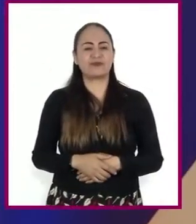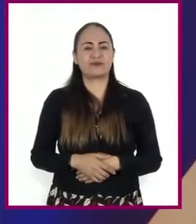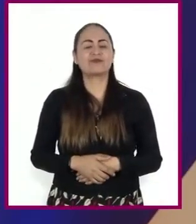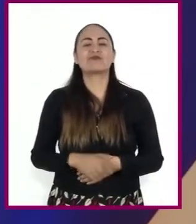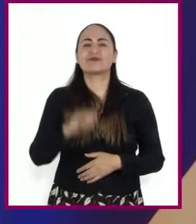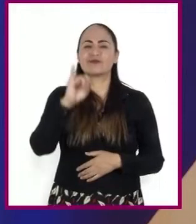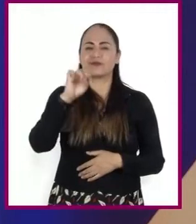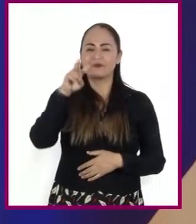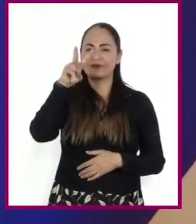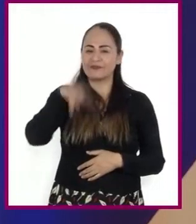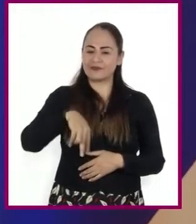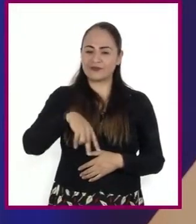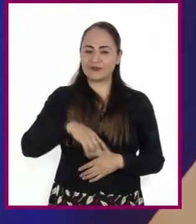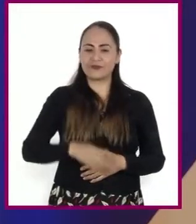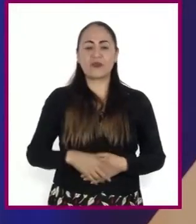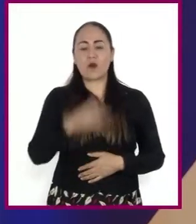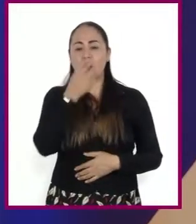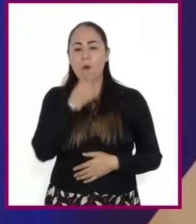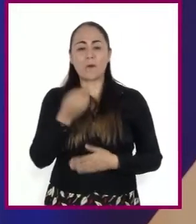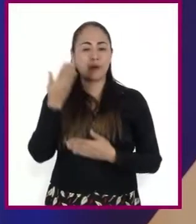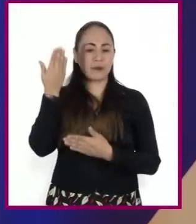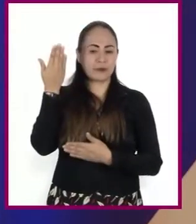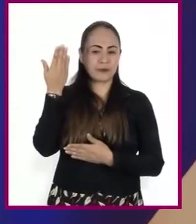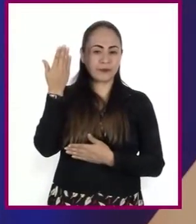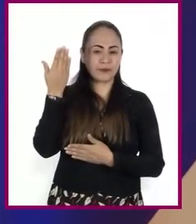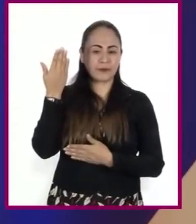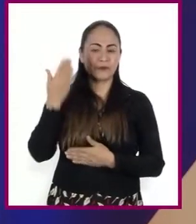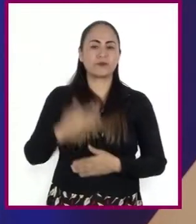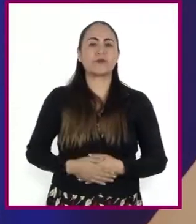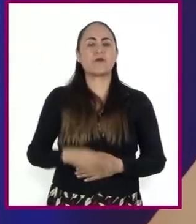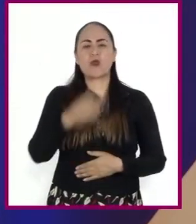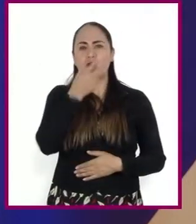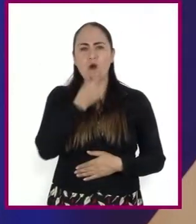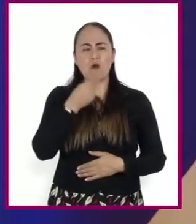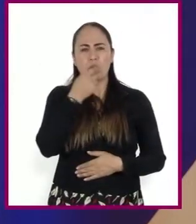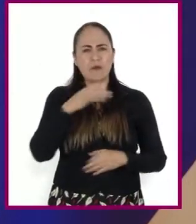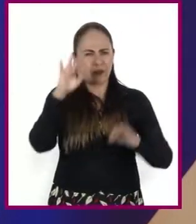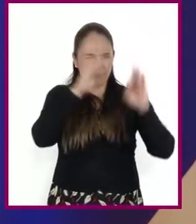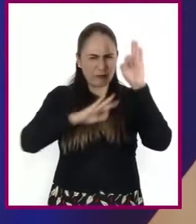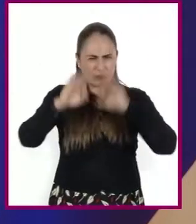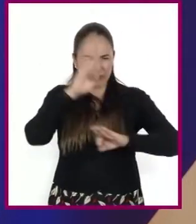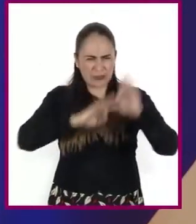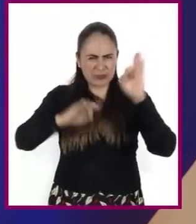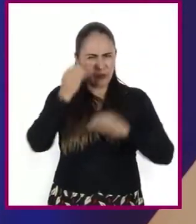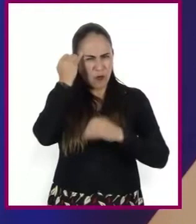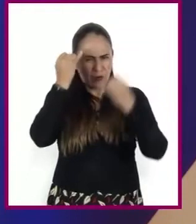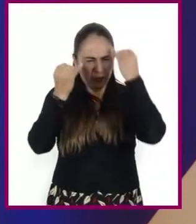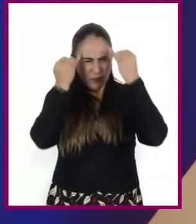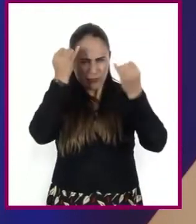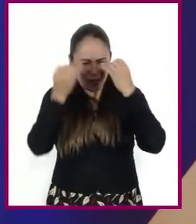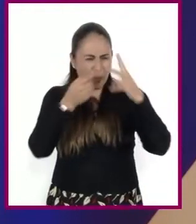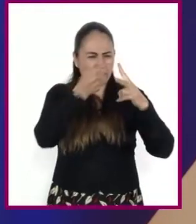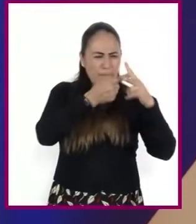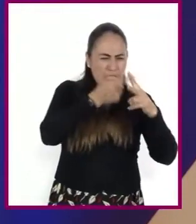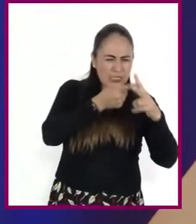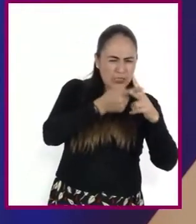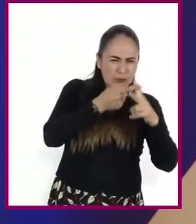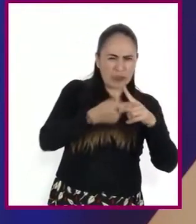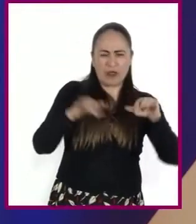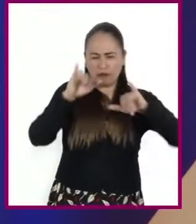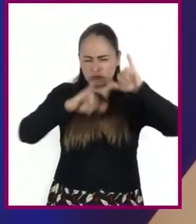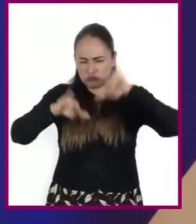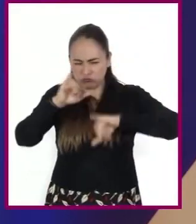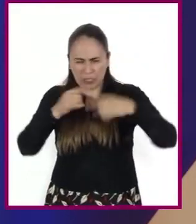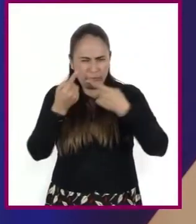Así es. Isaac Newton fue un físico, teólogo, inventor, alquimista, matemático inglés, reconocido por